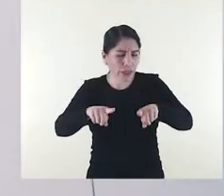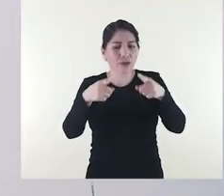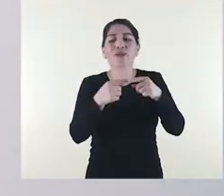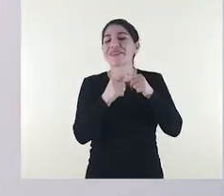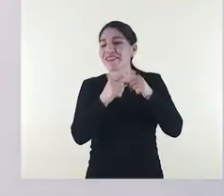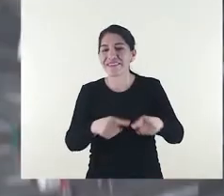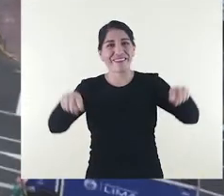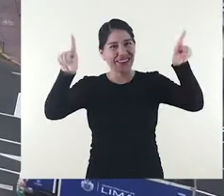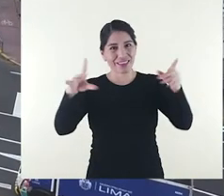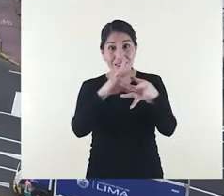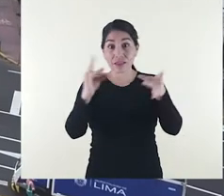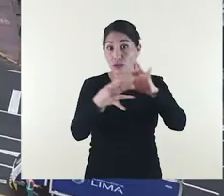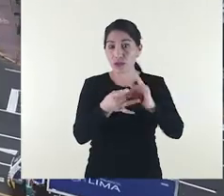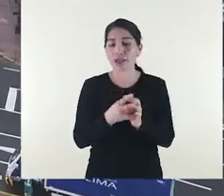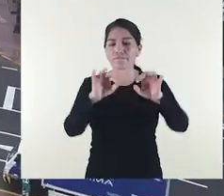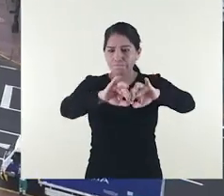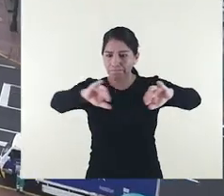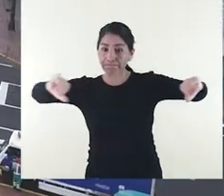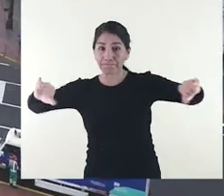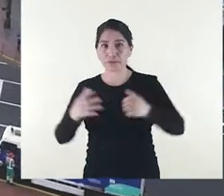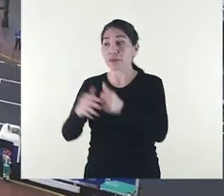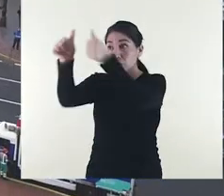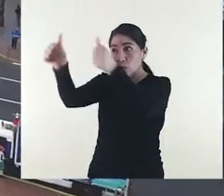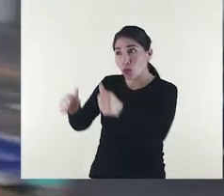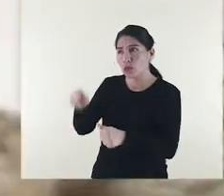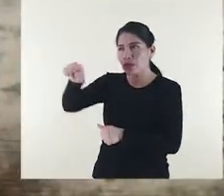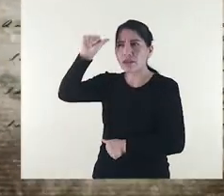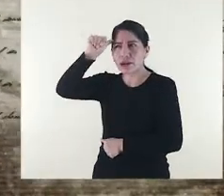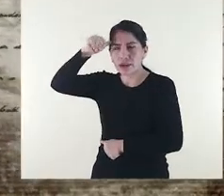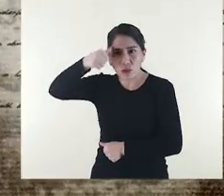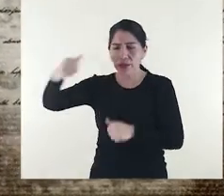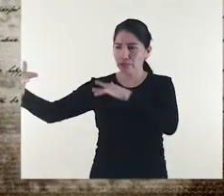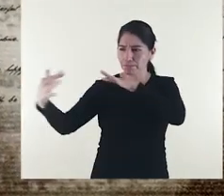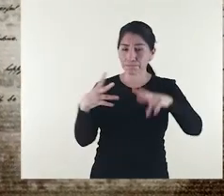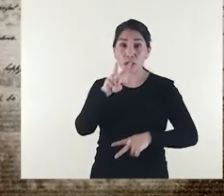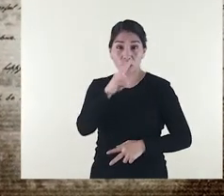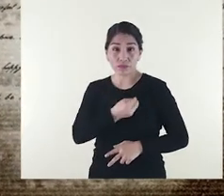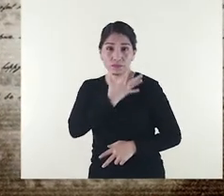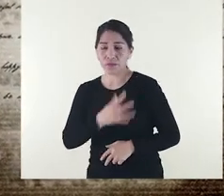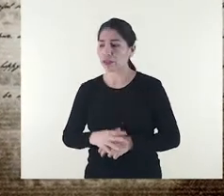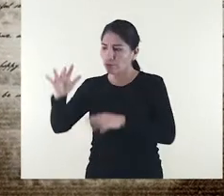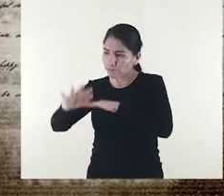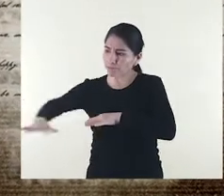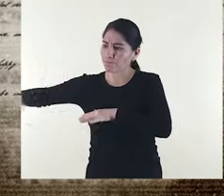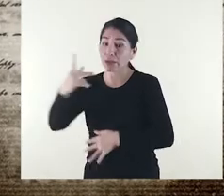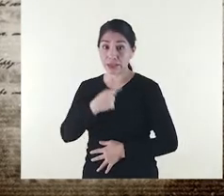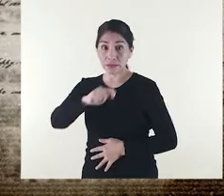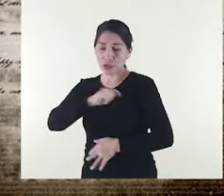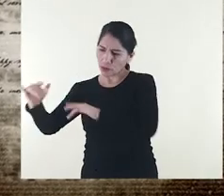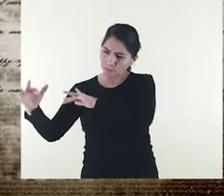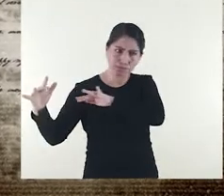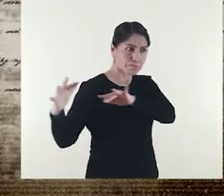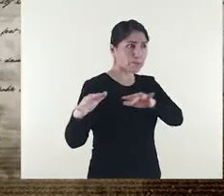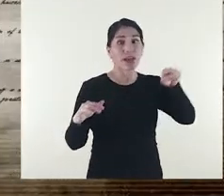nombre, se puede decir que ambas tienen una historia y recorrido por separado. El monumento conmemora el combate del 2 de mayo en el